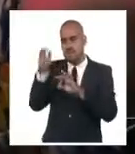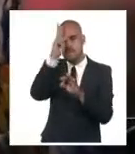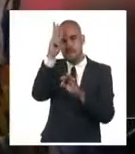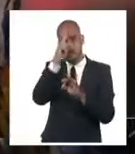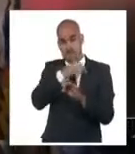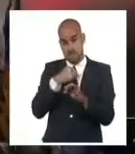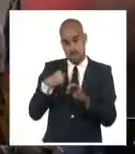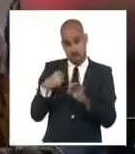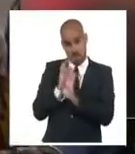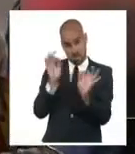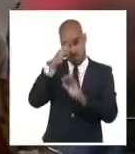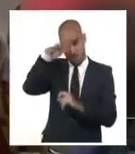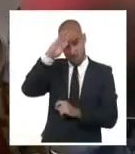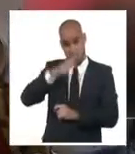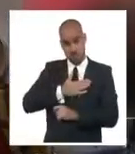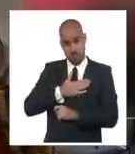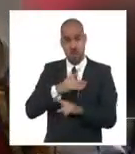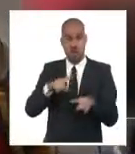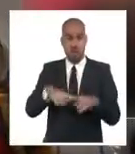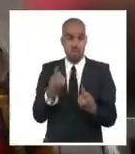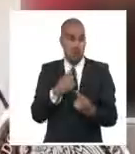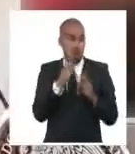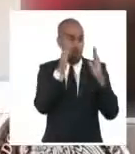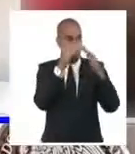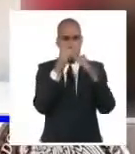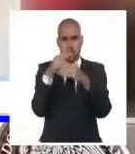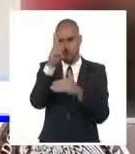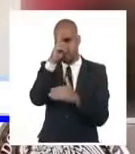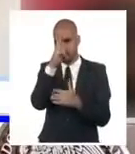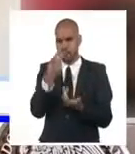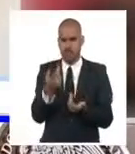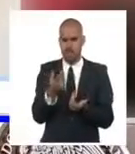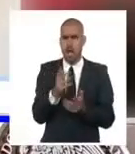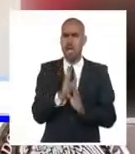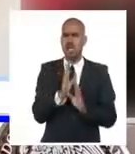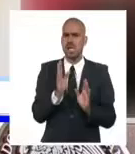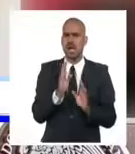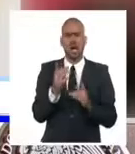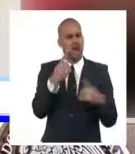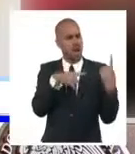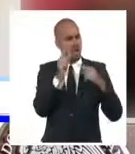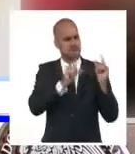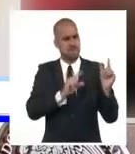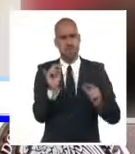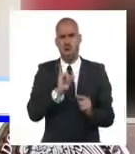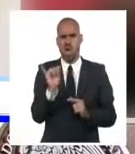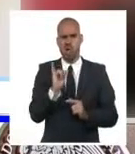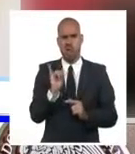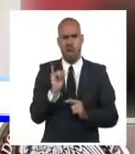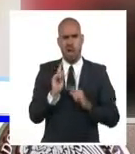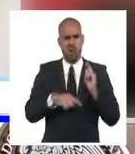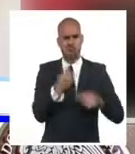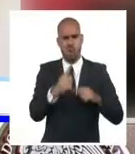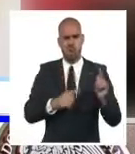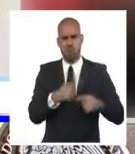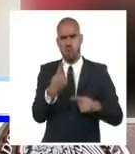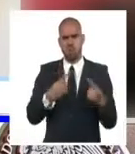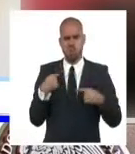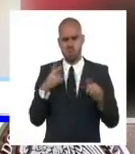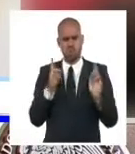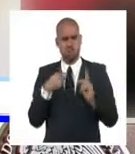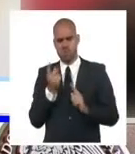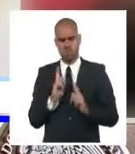el déficit que hay en el país, muchas han sido las críticas, descalificaciones,